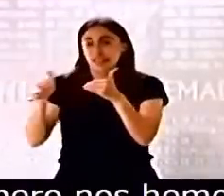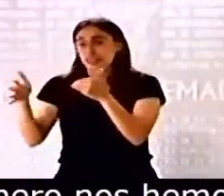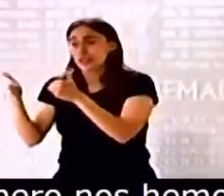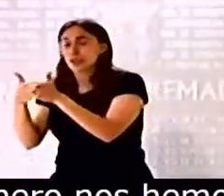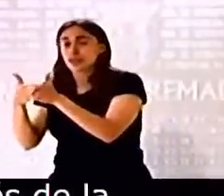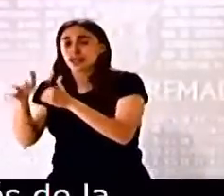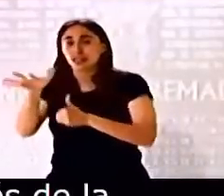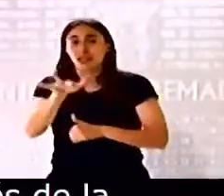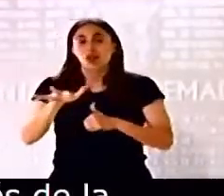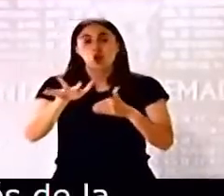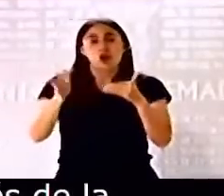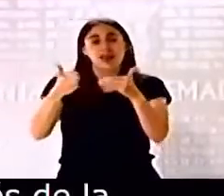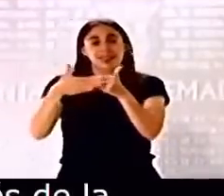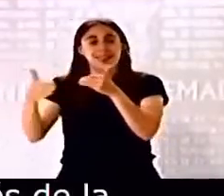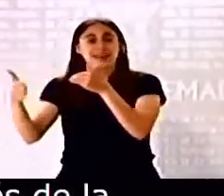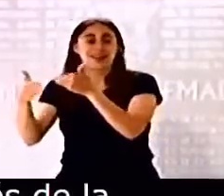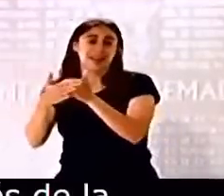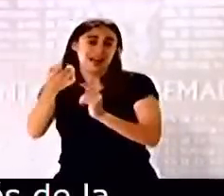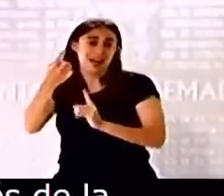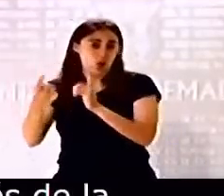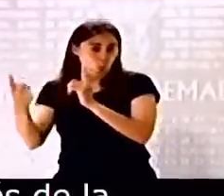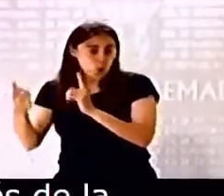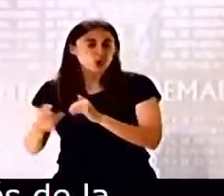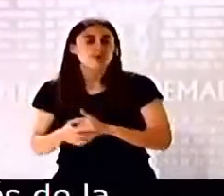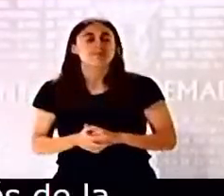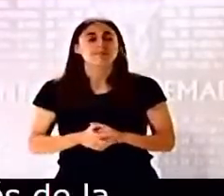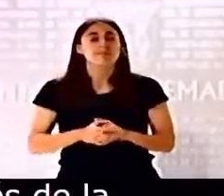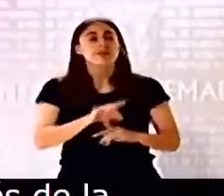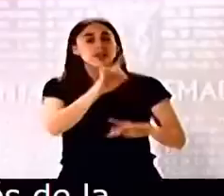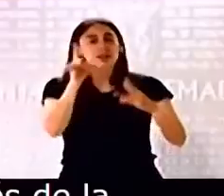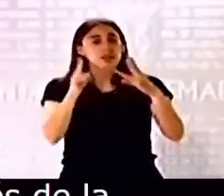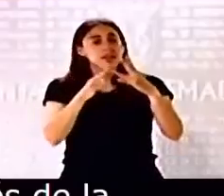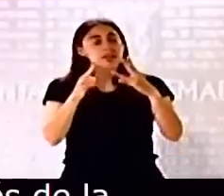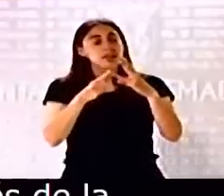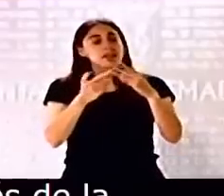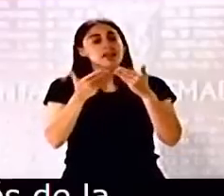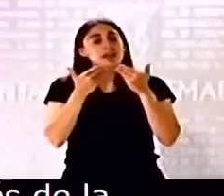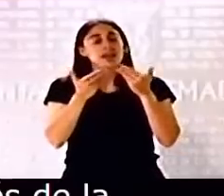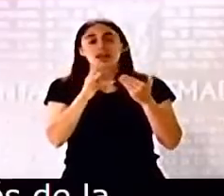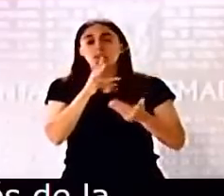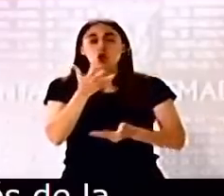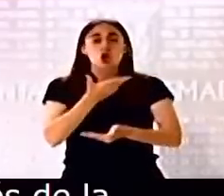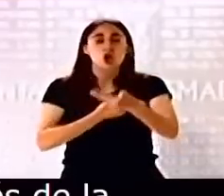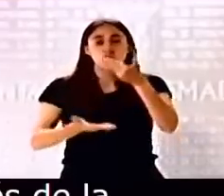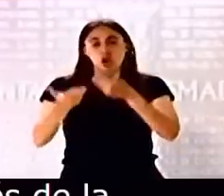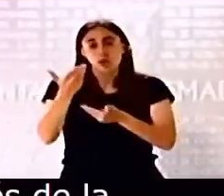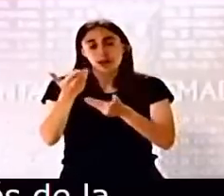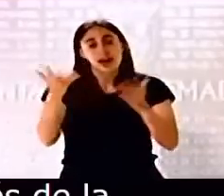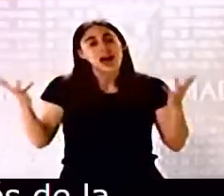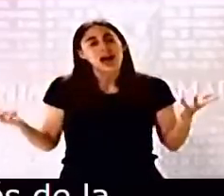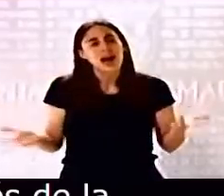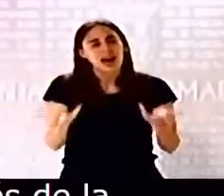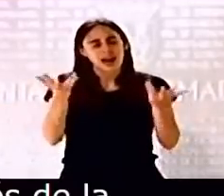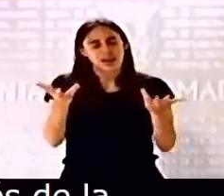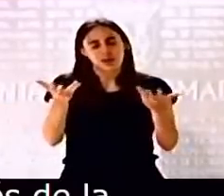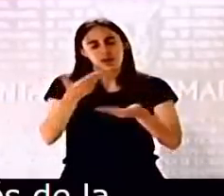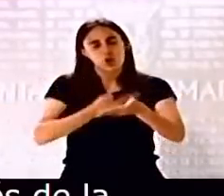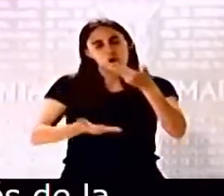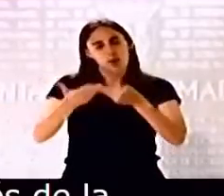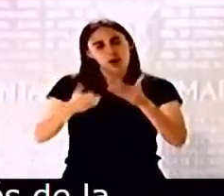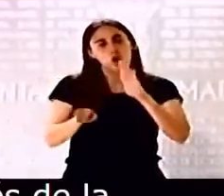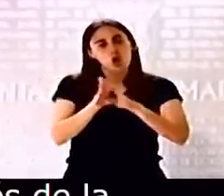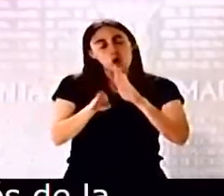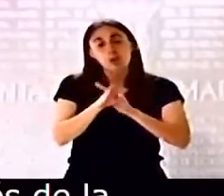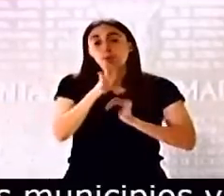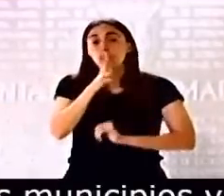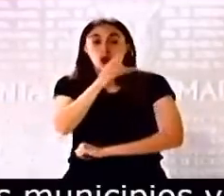algunos municipios. Y, en tercer lugar, pues que estén colaborando tan activamente y animarles a que sigan colaborando, porque las vacunas,